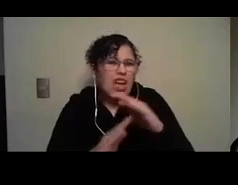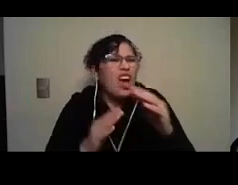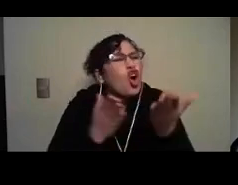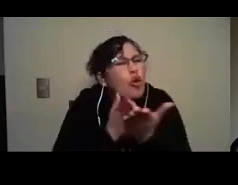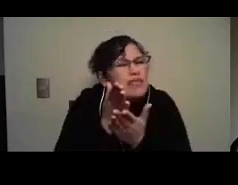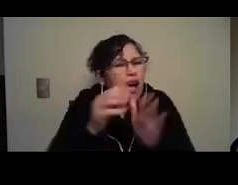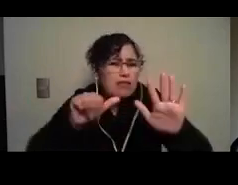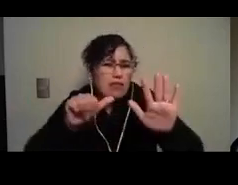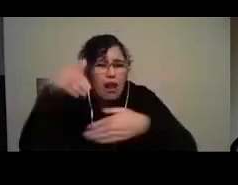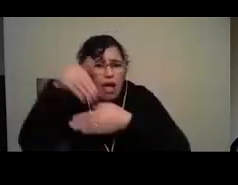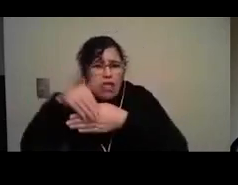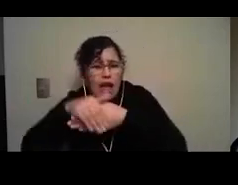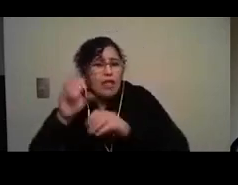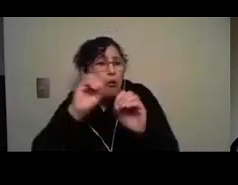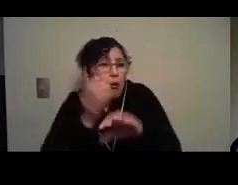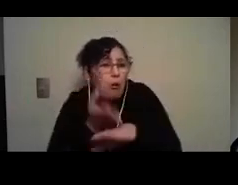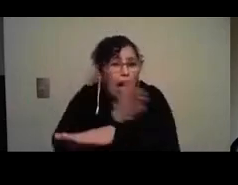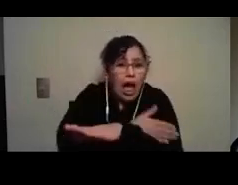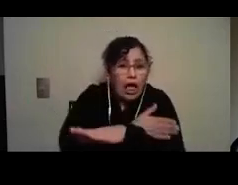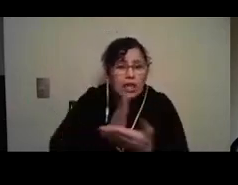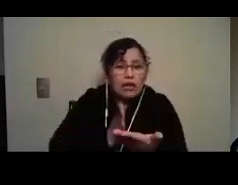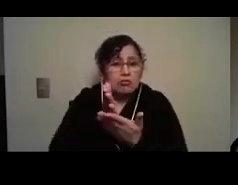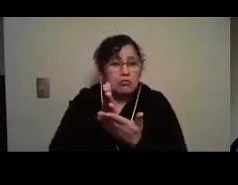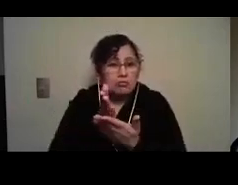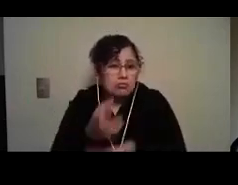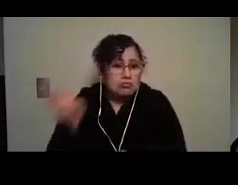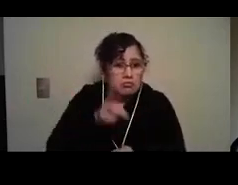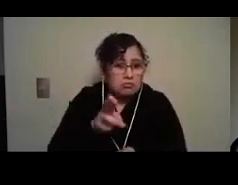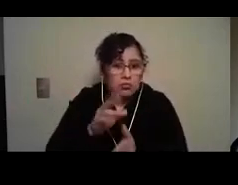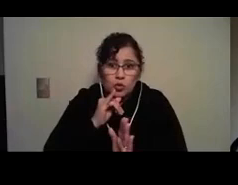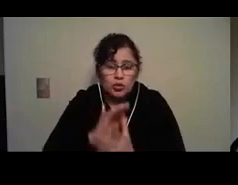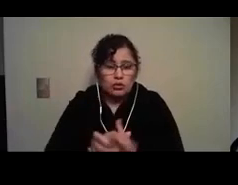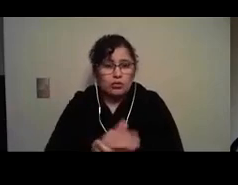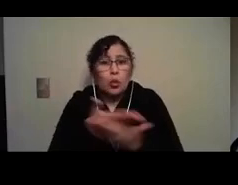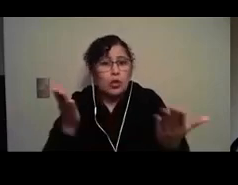que comience un poco antes. Ustedes lo deciden.